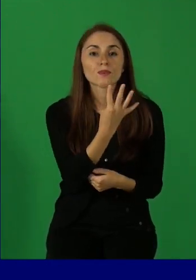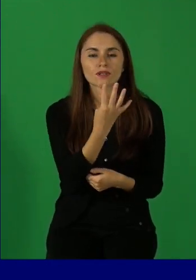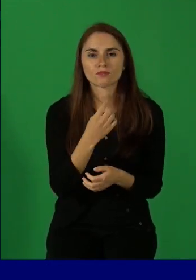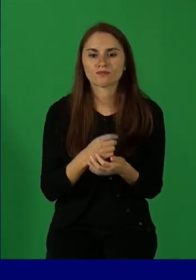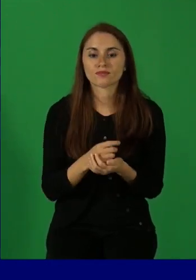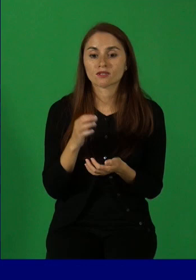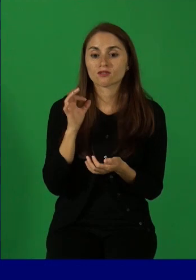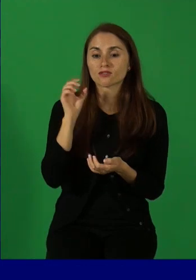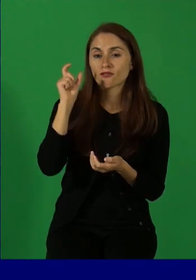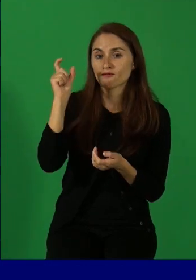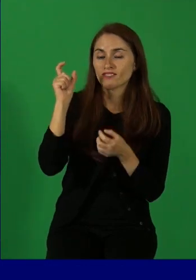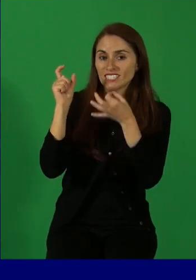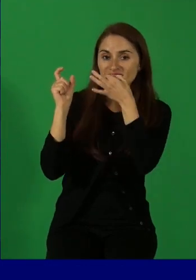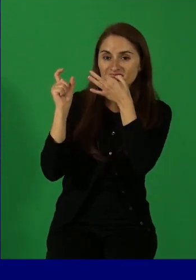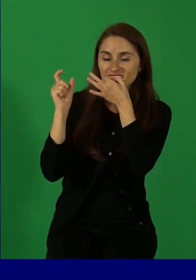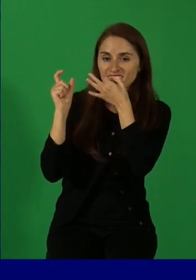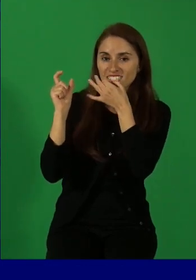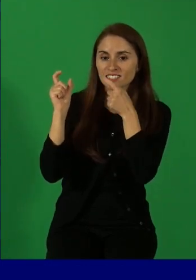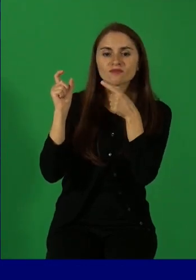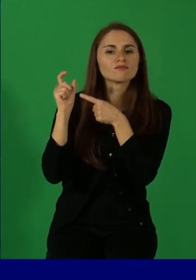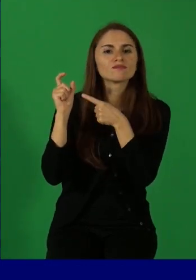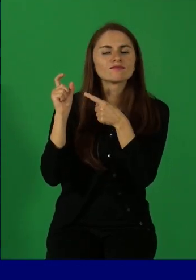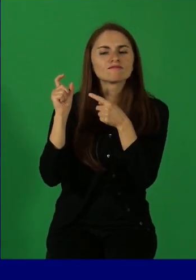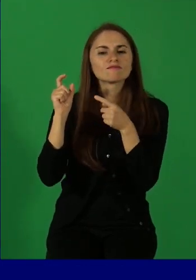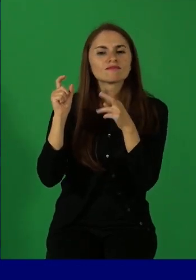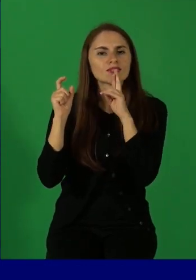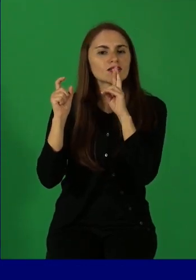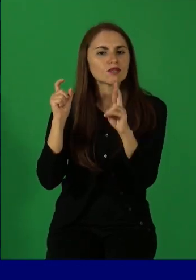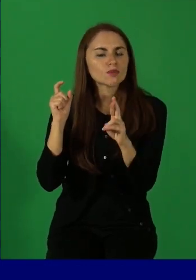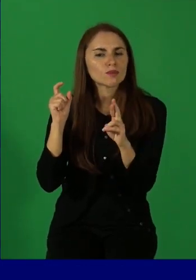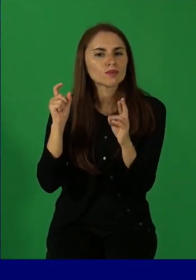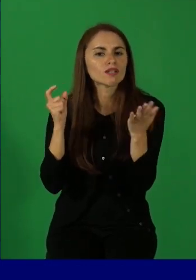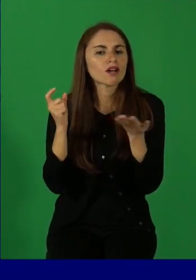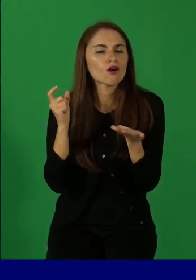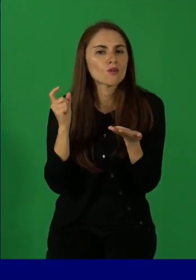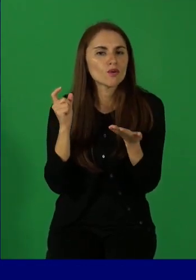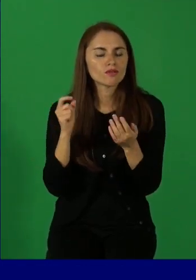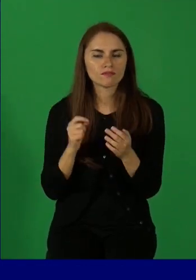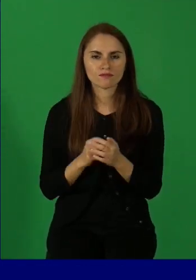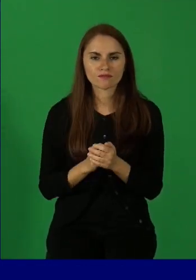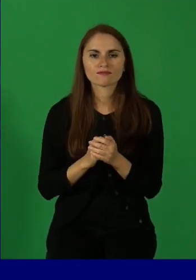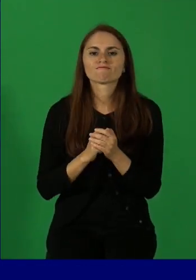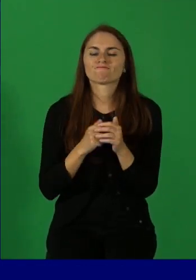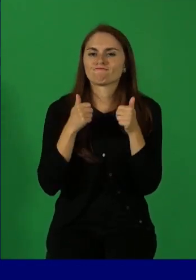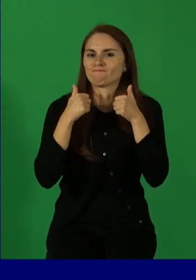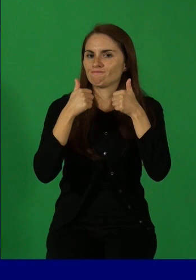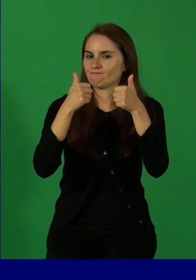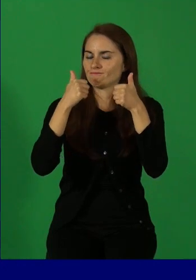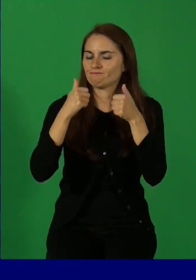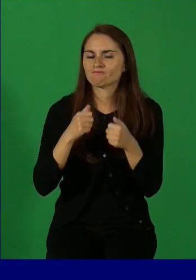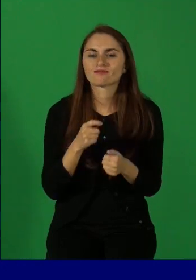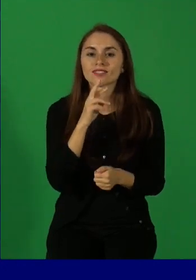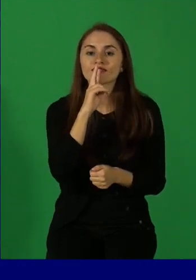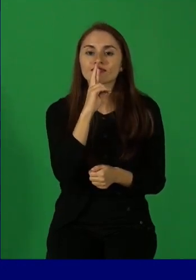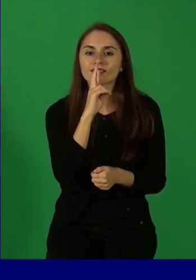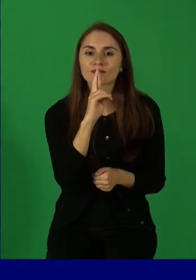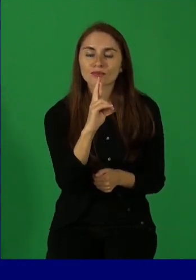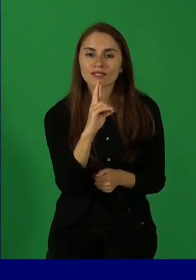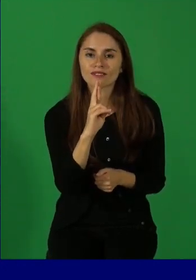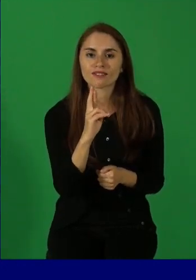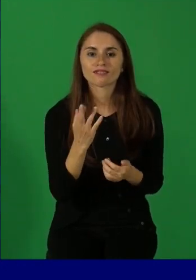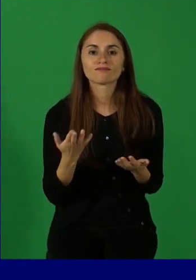usando fichas verdes, entonces, ¿cómo va a ser el resultado de nuestra división? Súper, va a ser